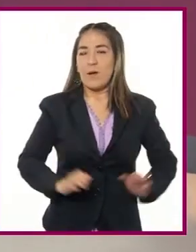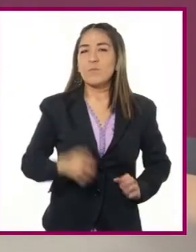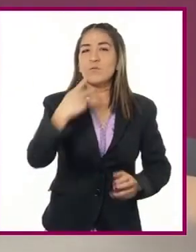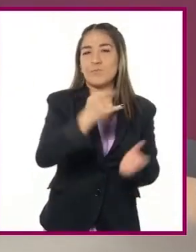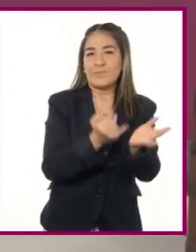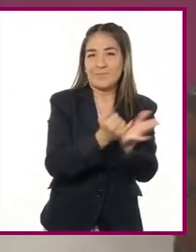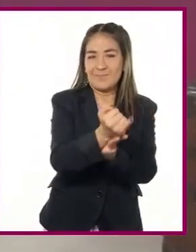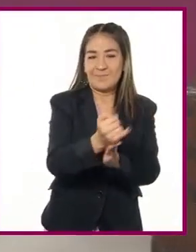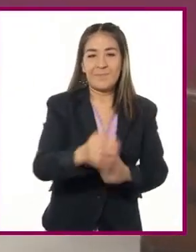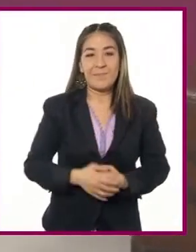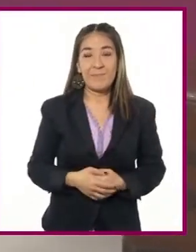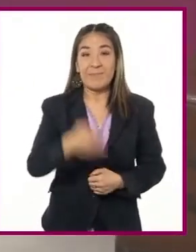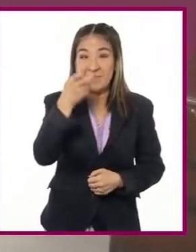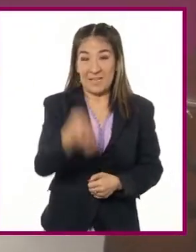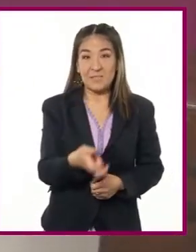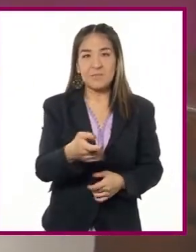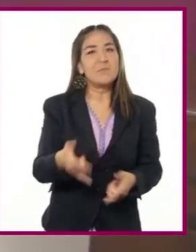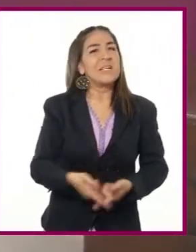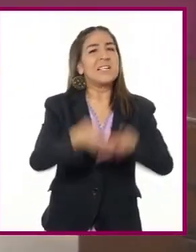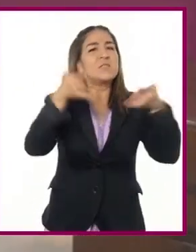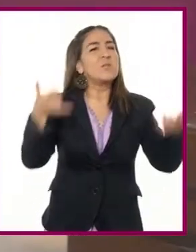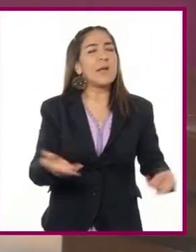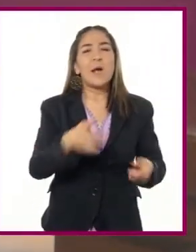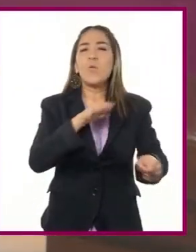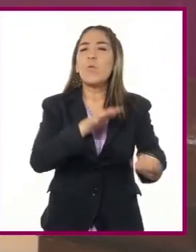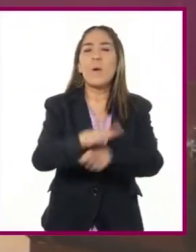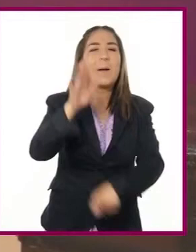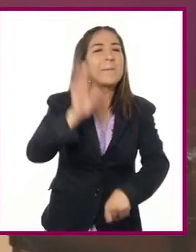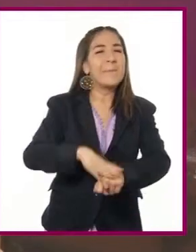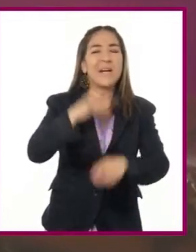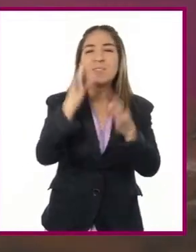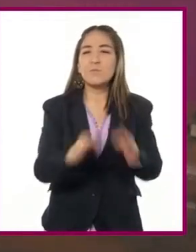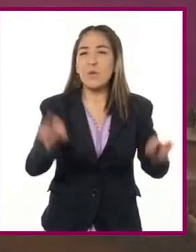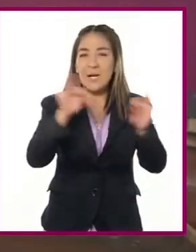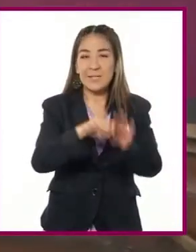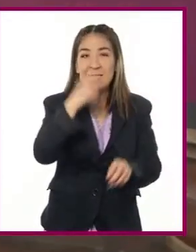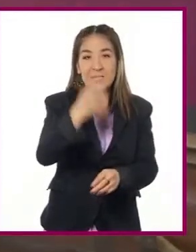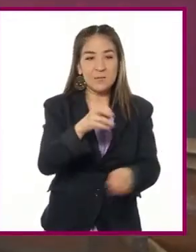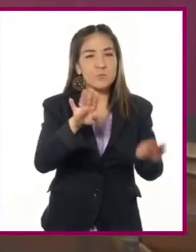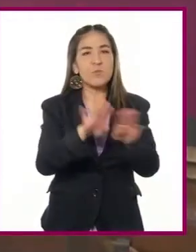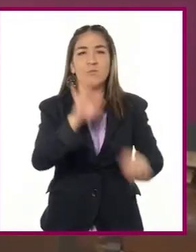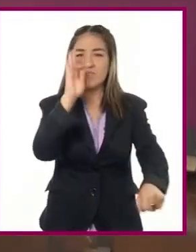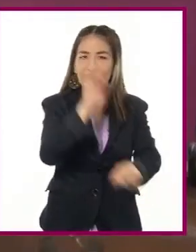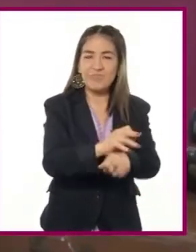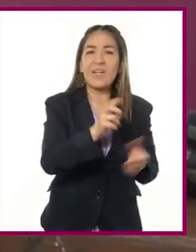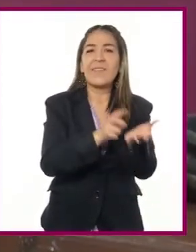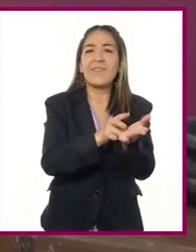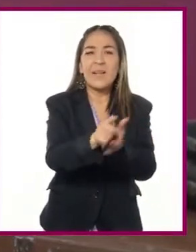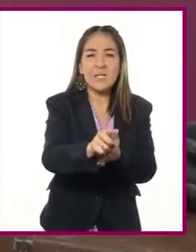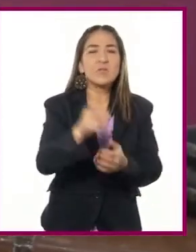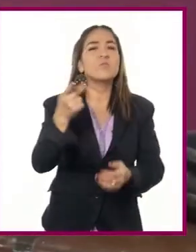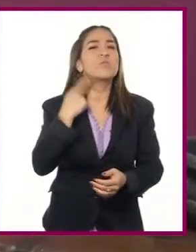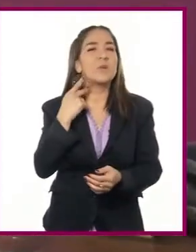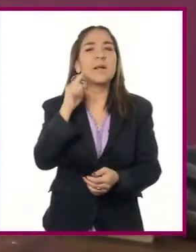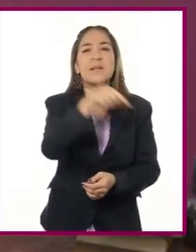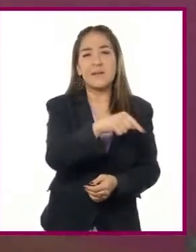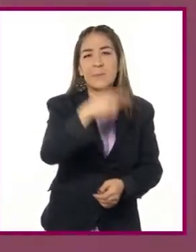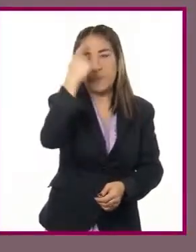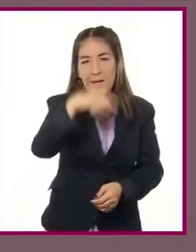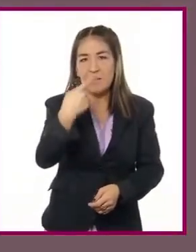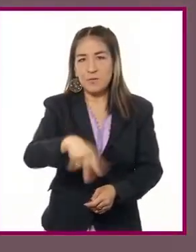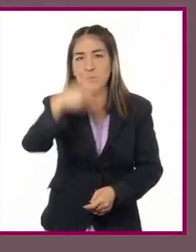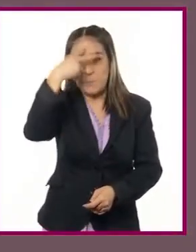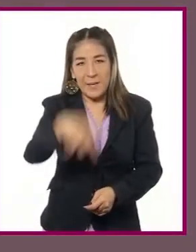duda, históricamente una de las protagonistas por la lucha de los derechos políticos de las mexicanas fue Ermila